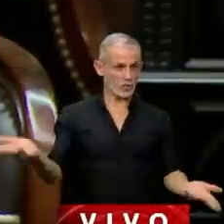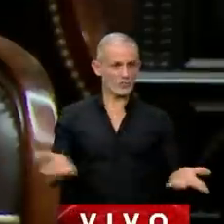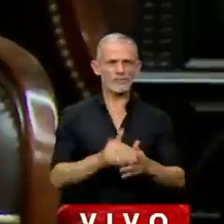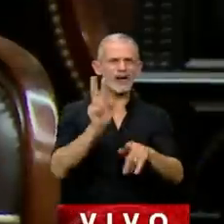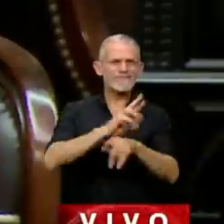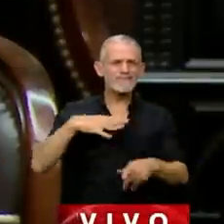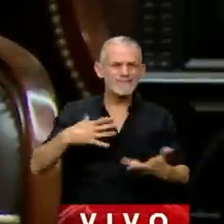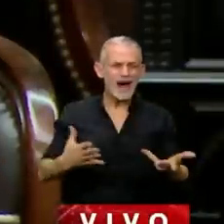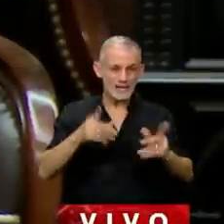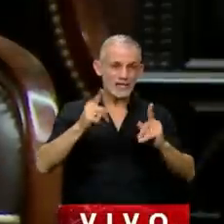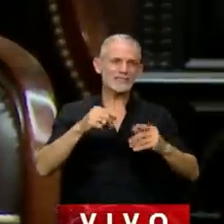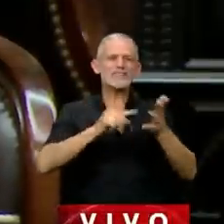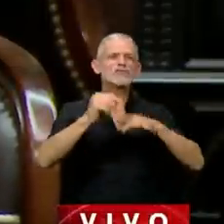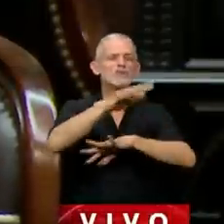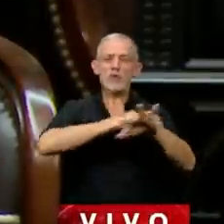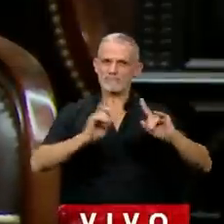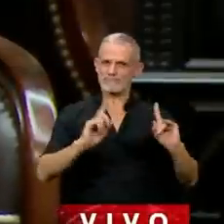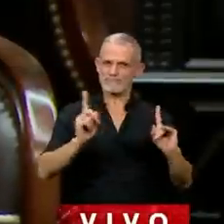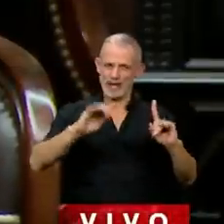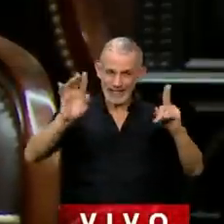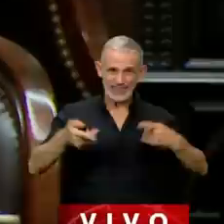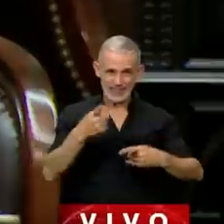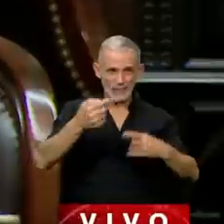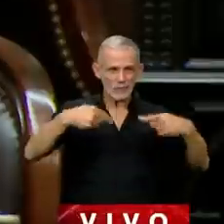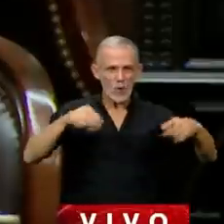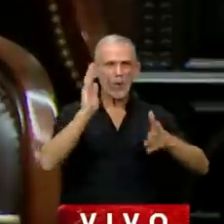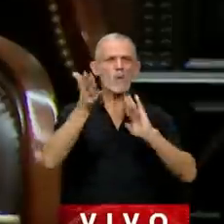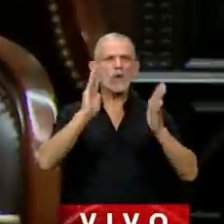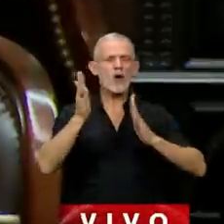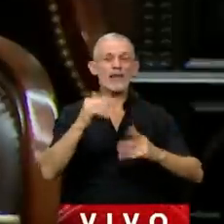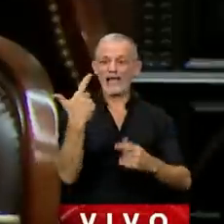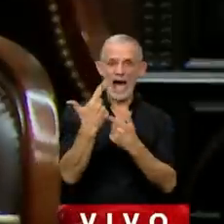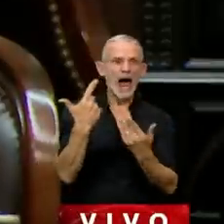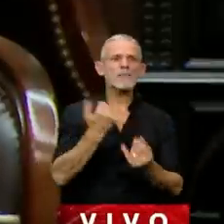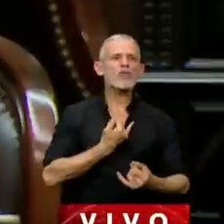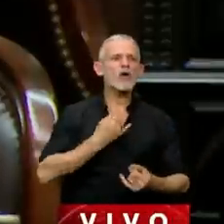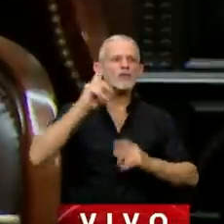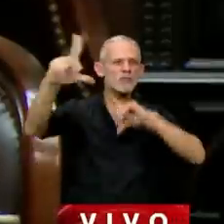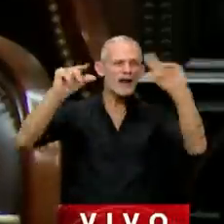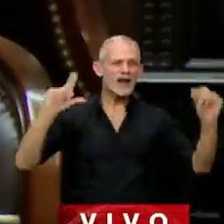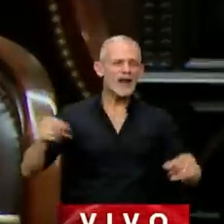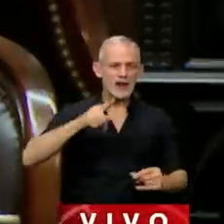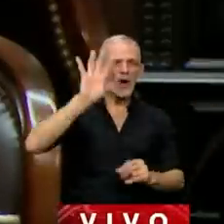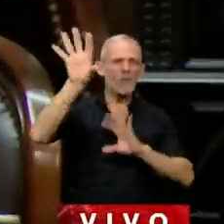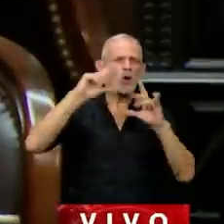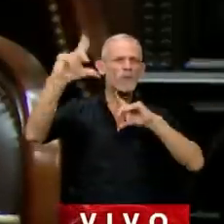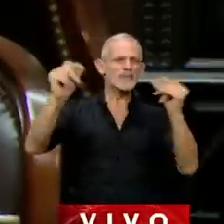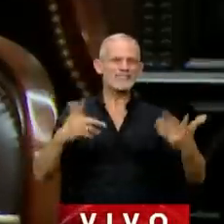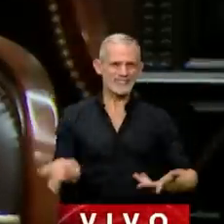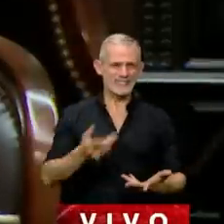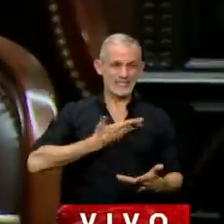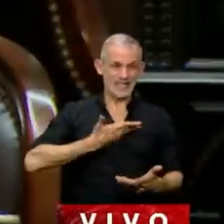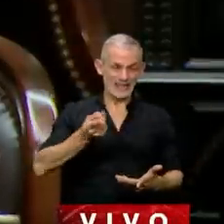inseguridad no solamente es un fenómeno urbano, también los actos violentos armados se cometen en el interior de nuestra provincia, que sufren